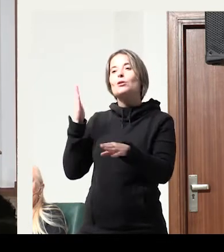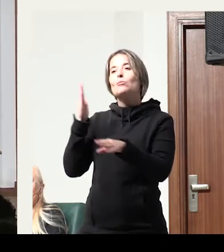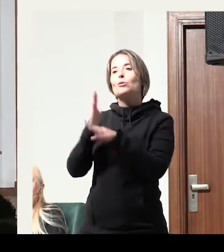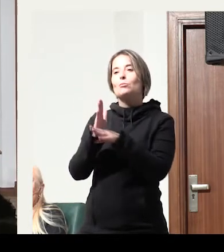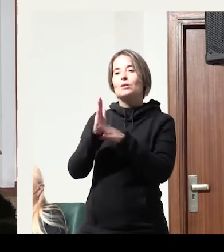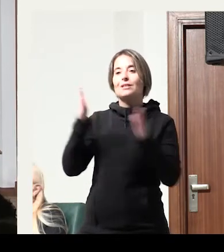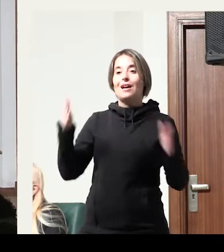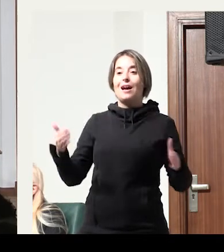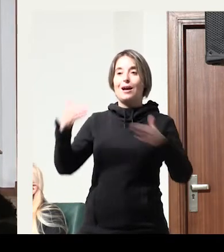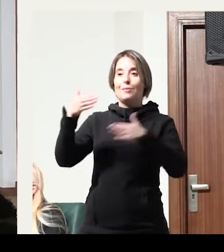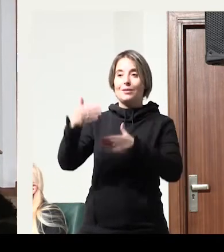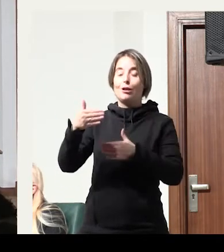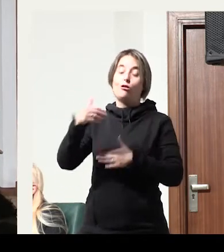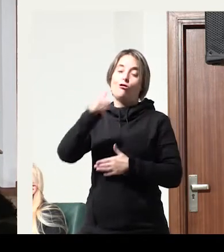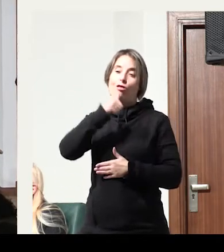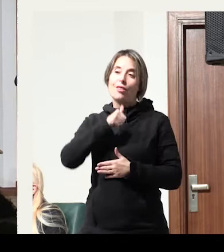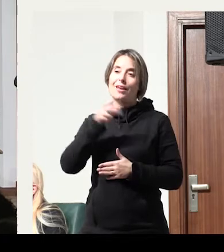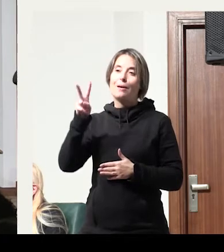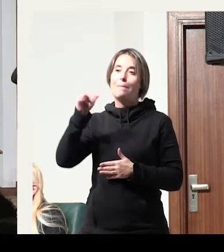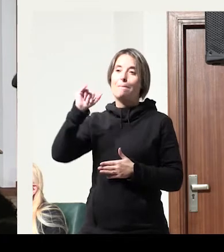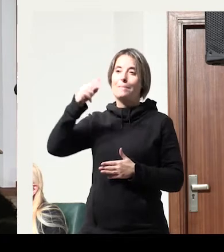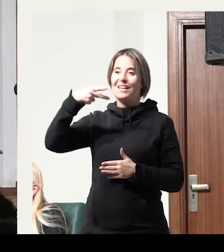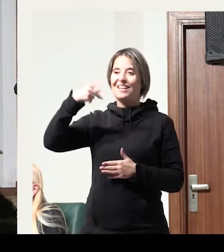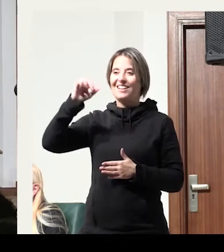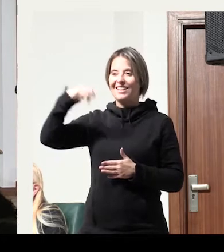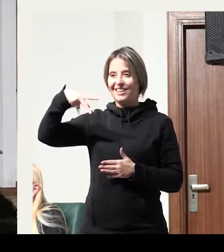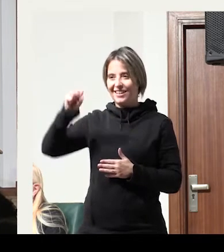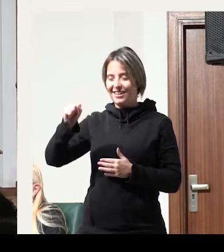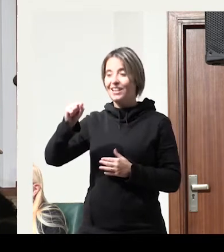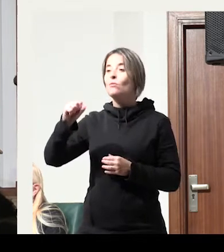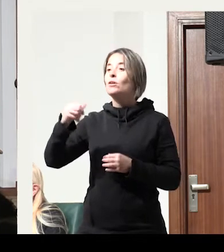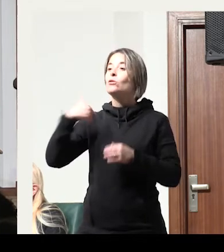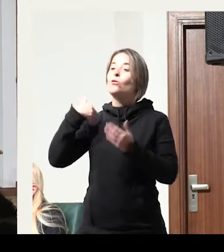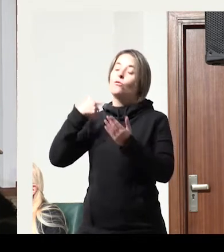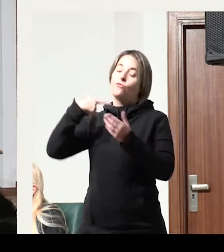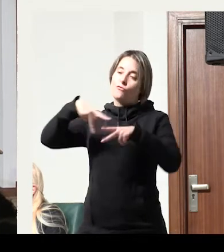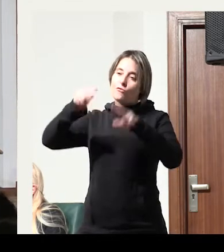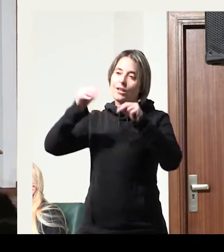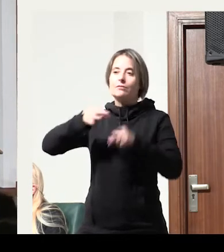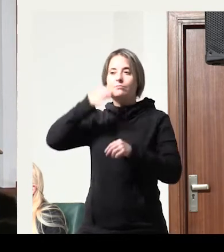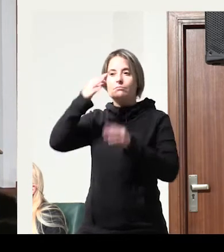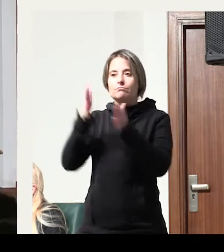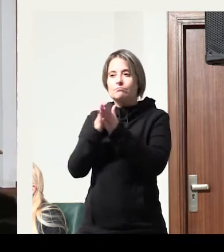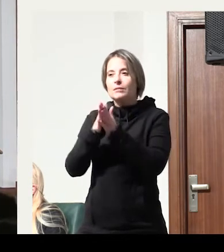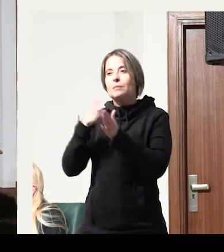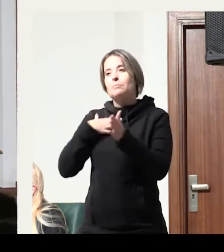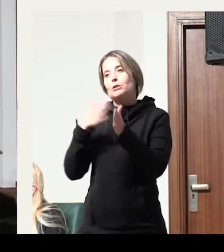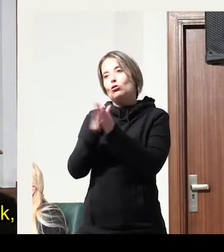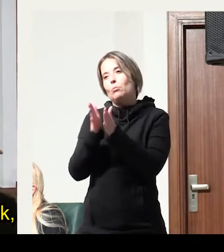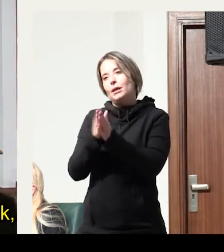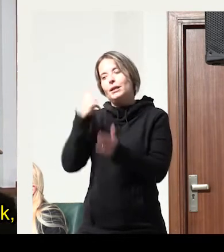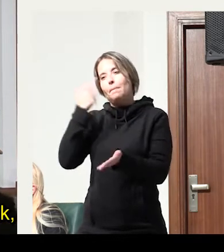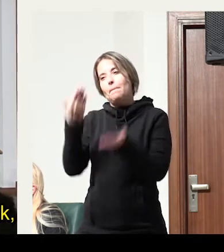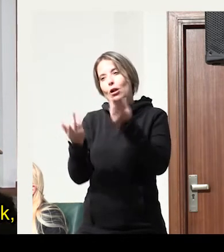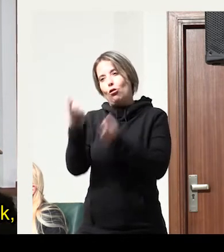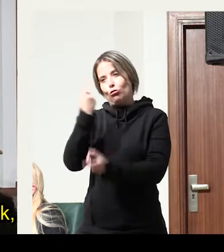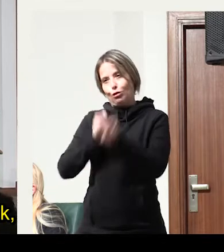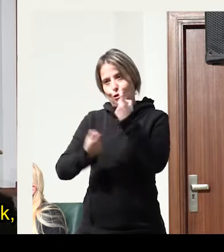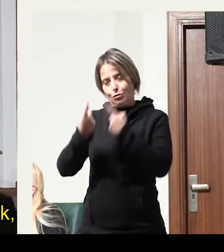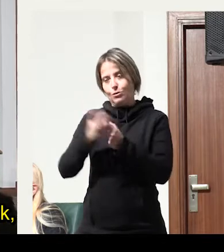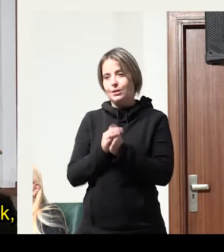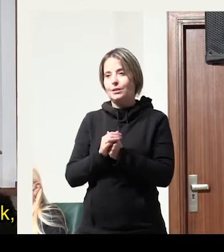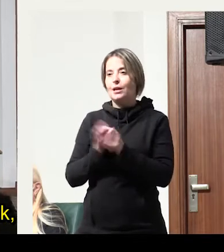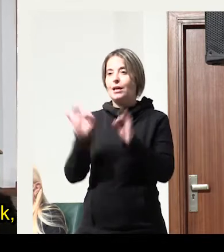Virginia. Finalizada la jornada, según vayáis saliendo, mis compañeras os harán una pequeña valoración. Eskerrik asko